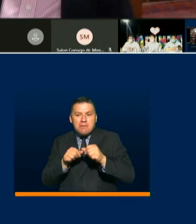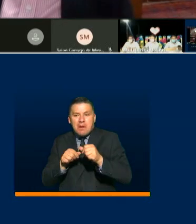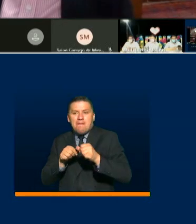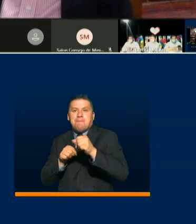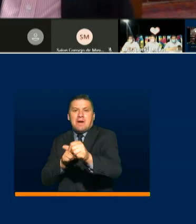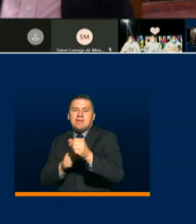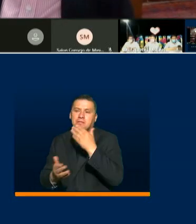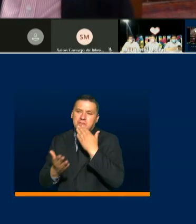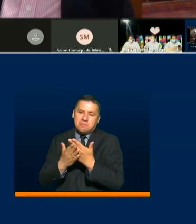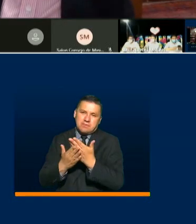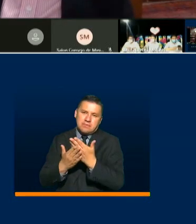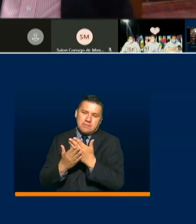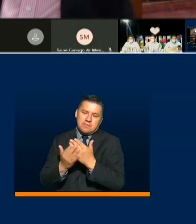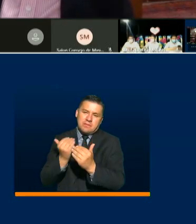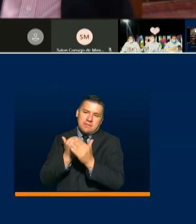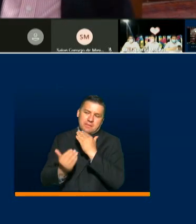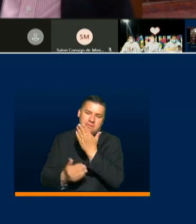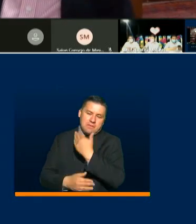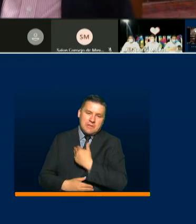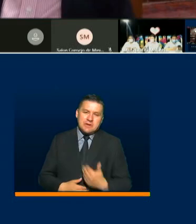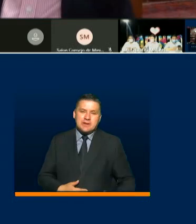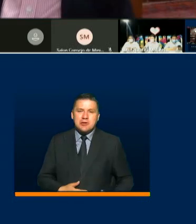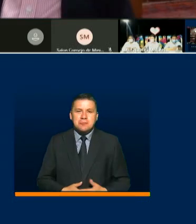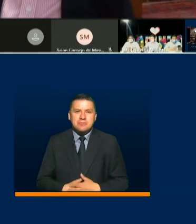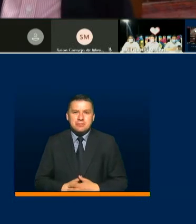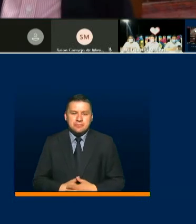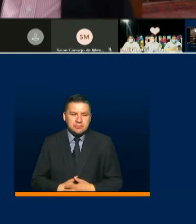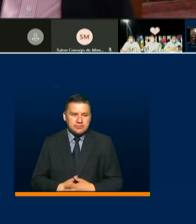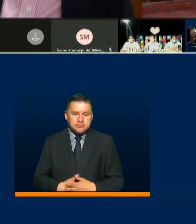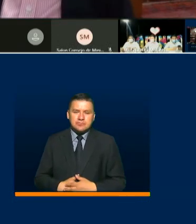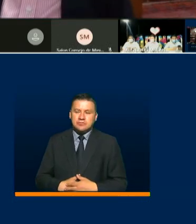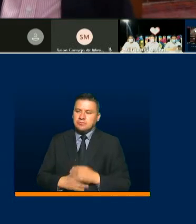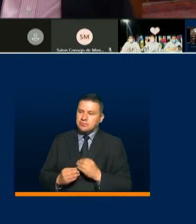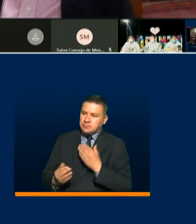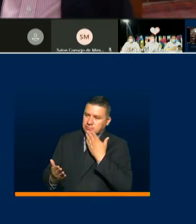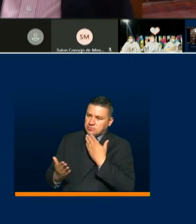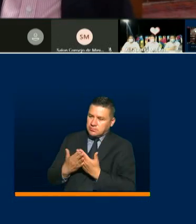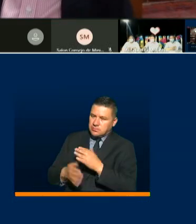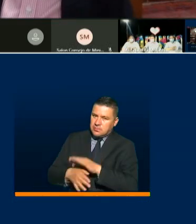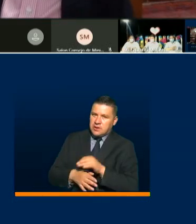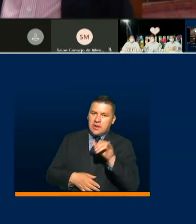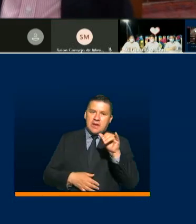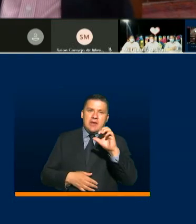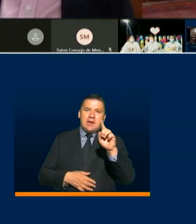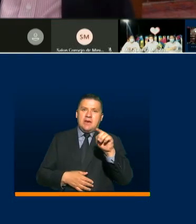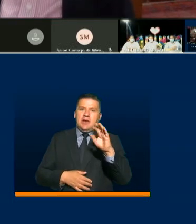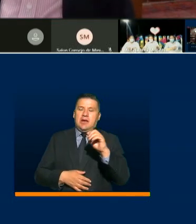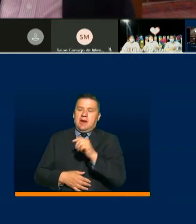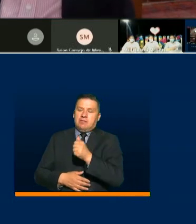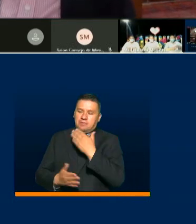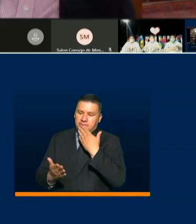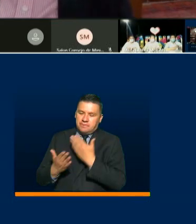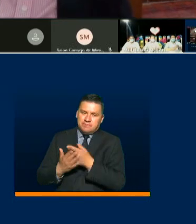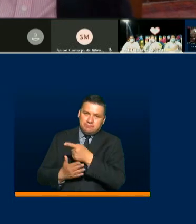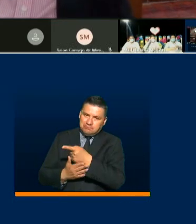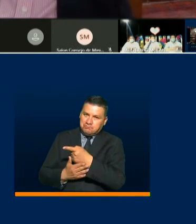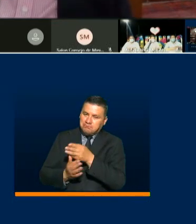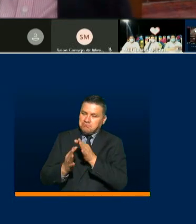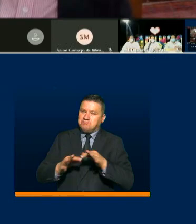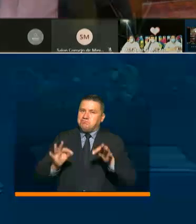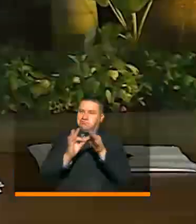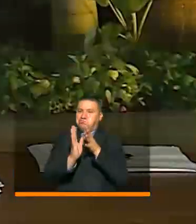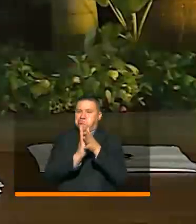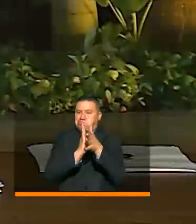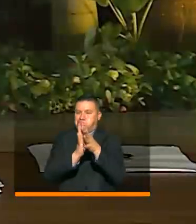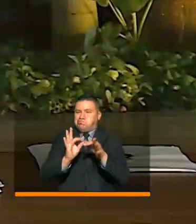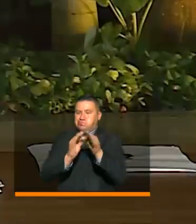plazo. Gracias por invitarme, presidente. Muchísimas gracias, doctora Jessica Falleta, por ese